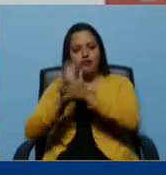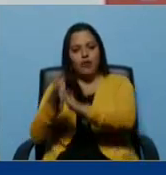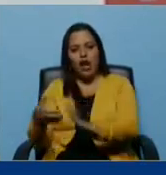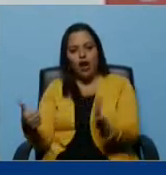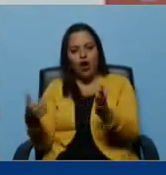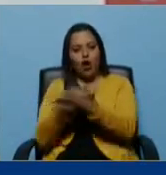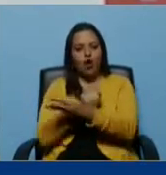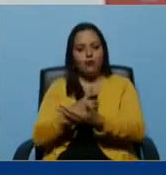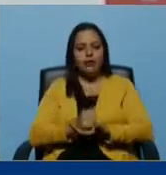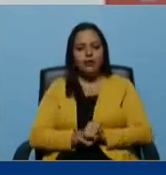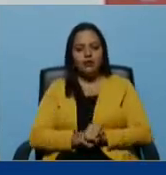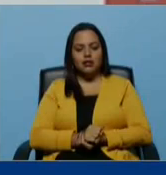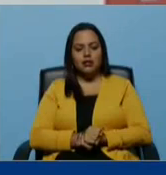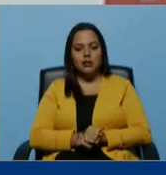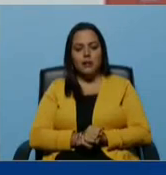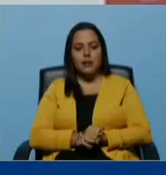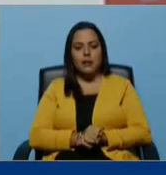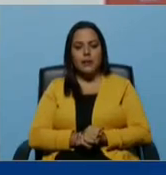Estado